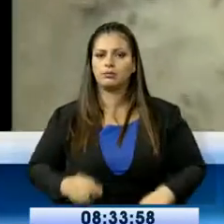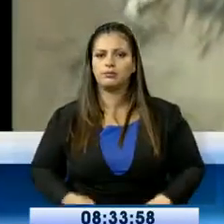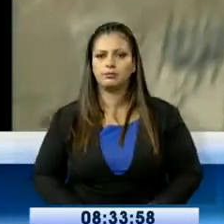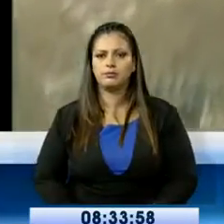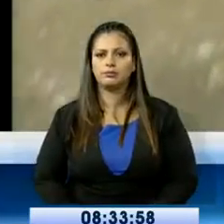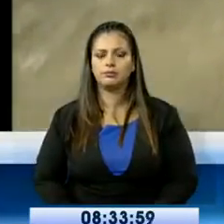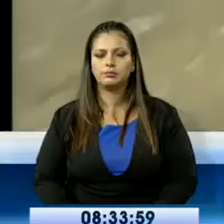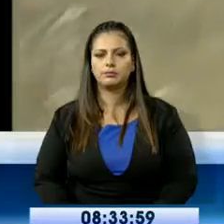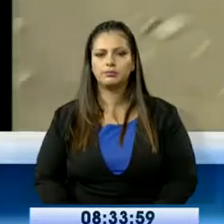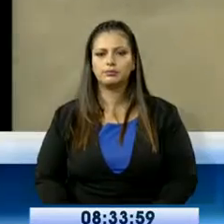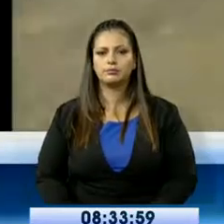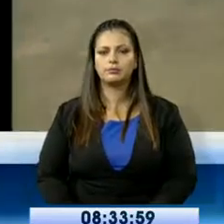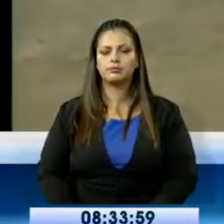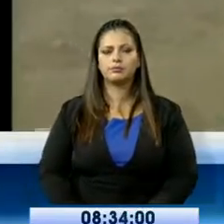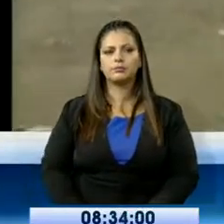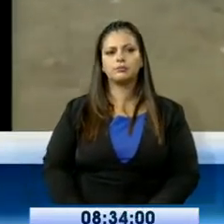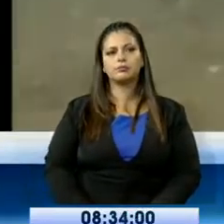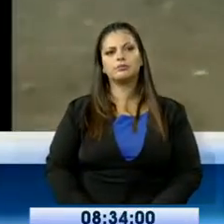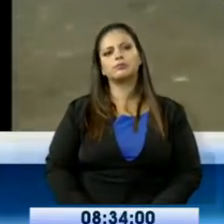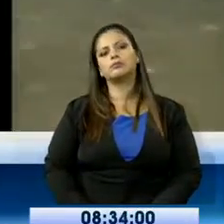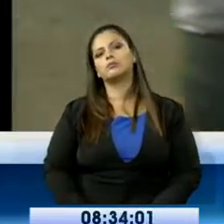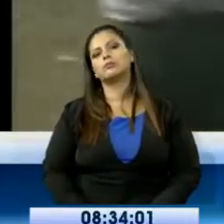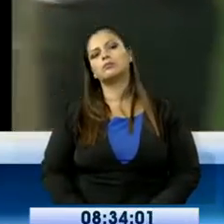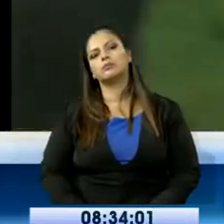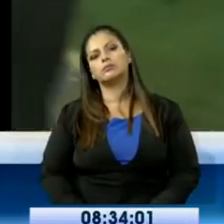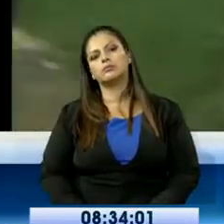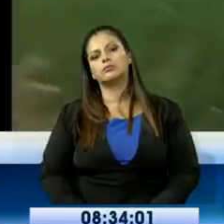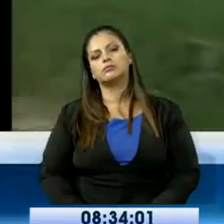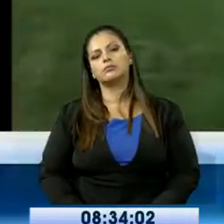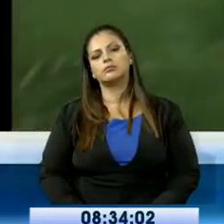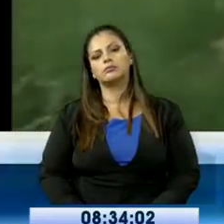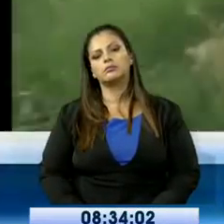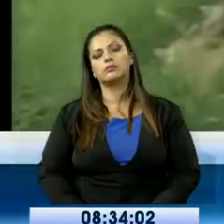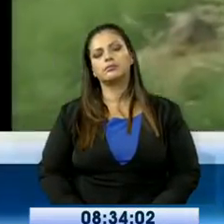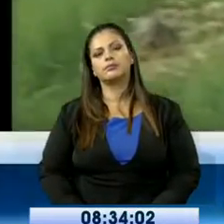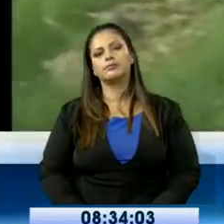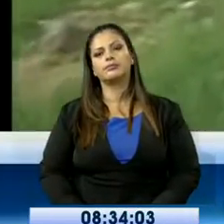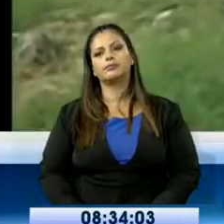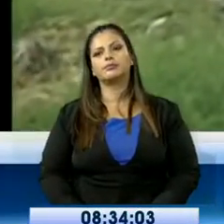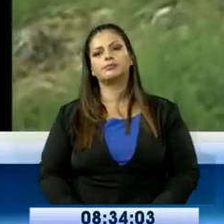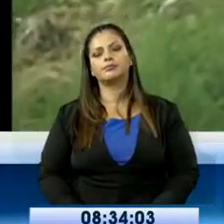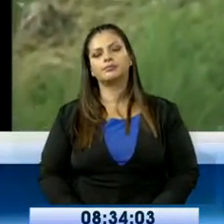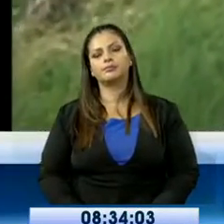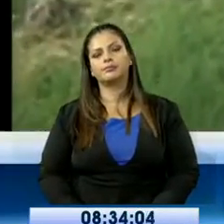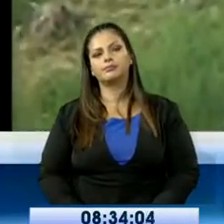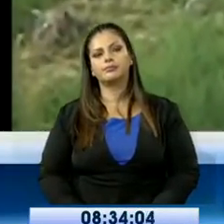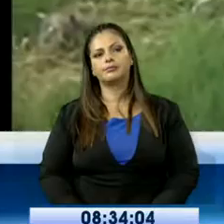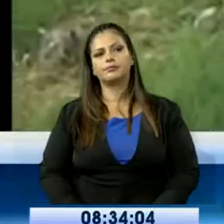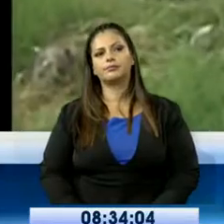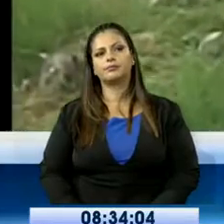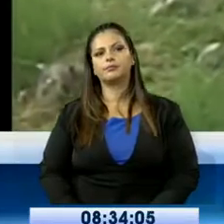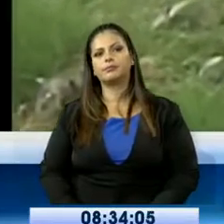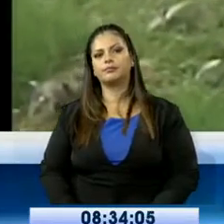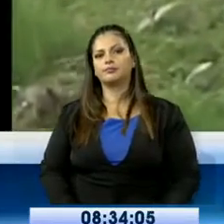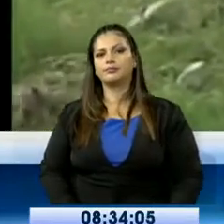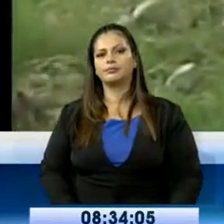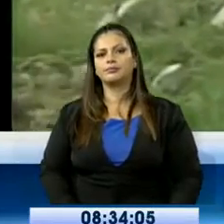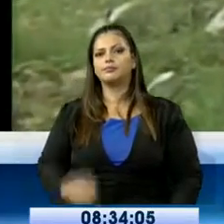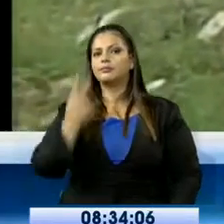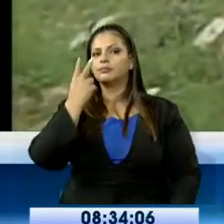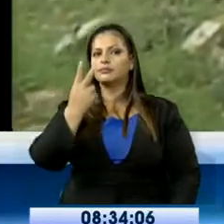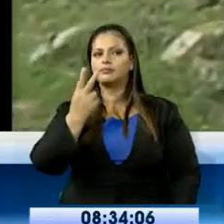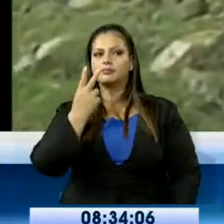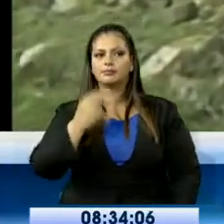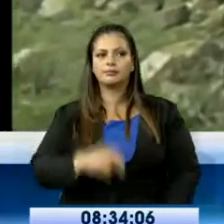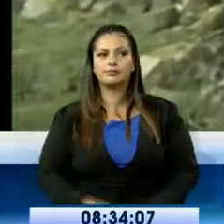tranquilamente nosotros tenemos que lograr a bueno por ejemplo esa podría ser si esa podría ser agua